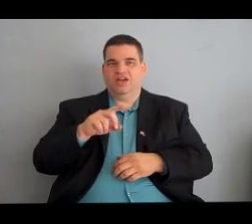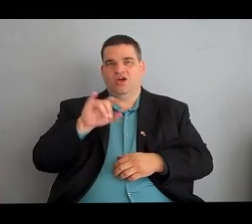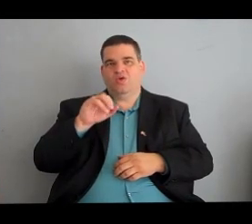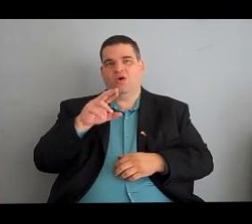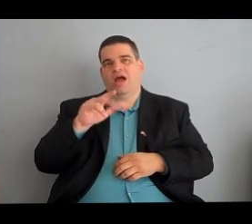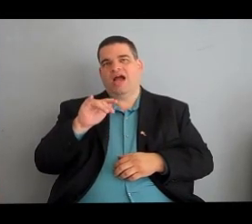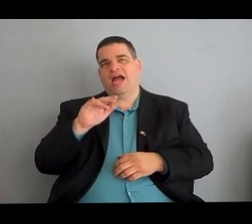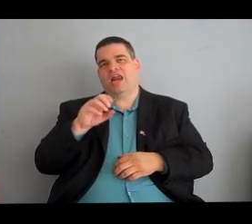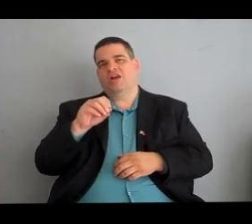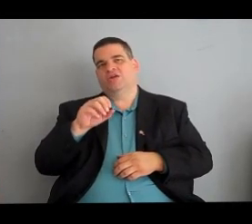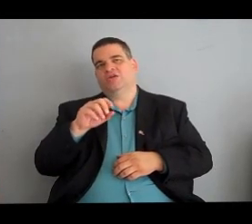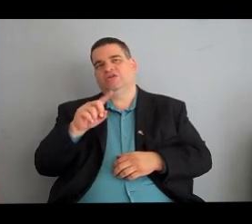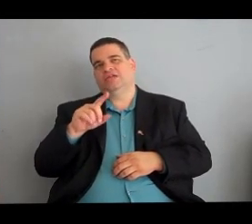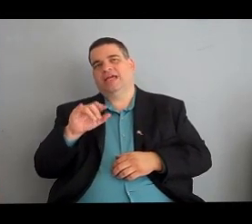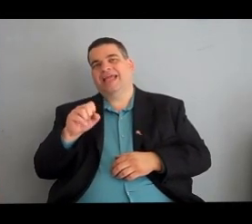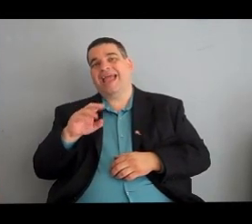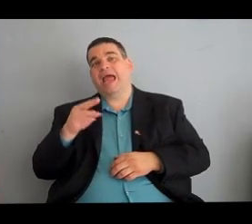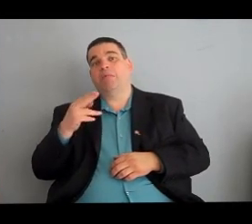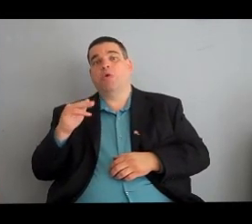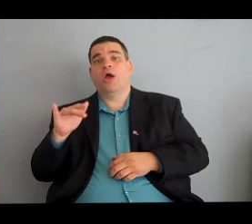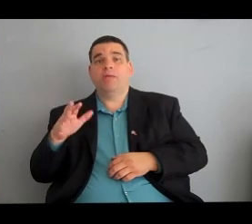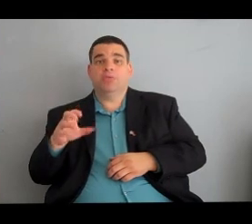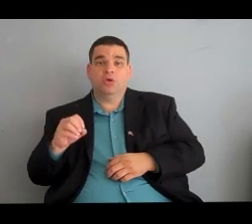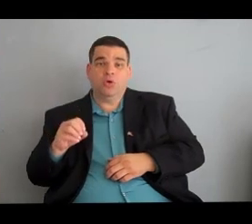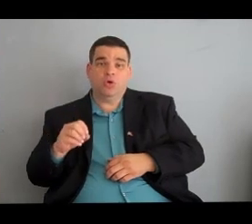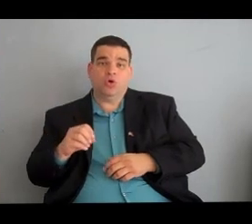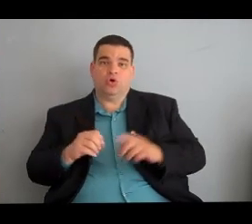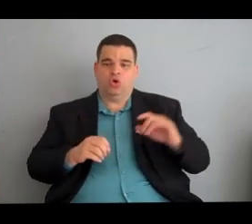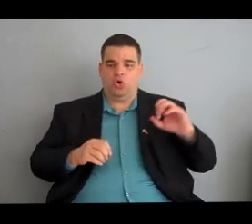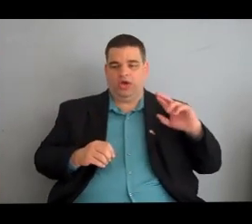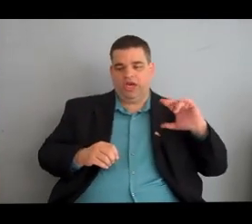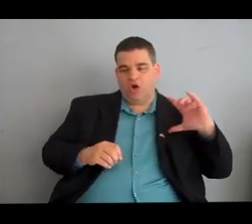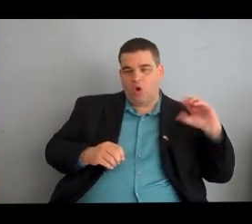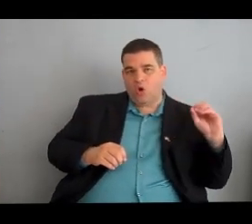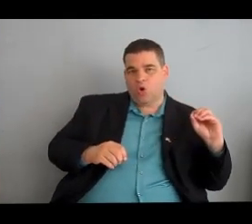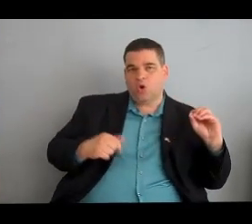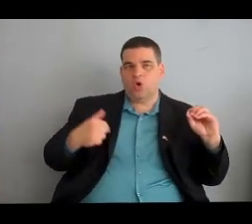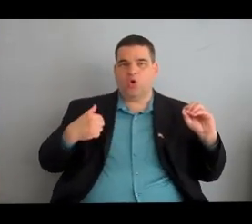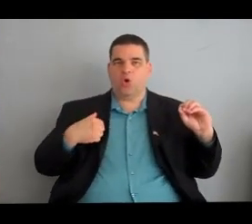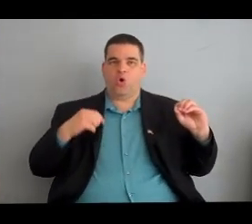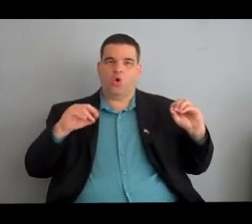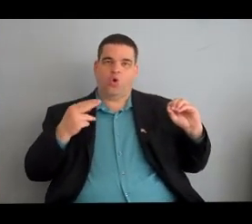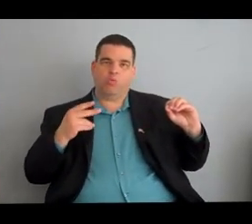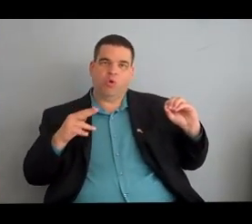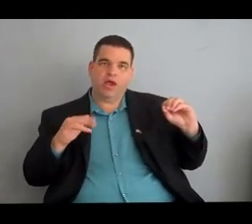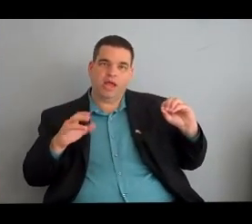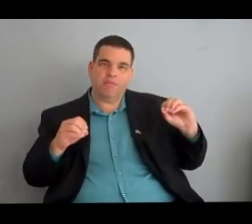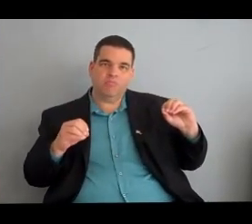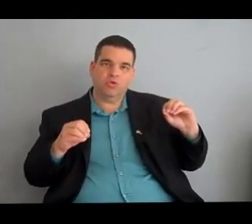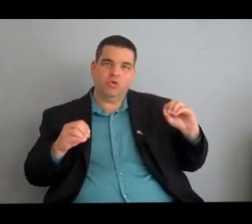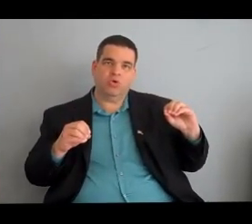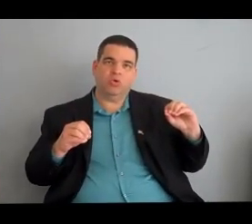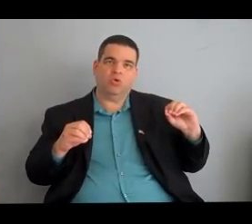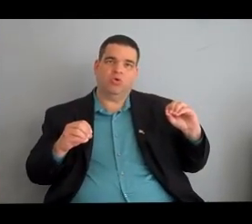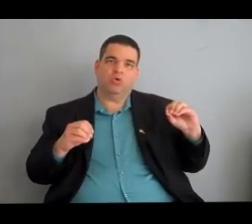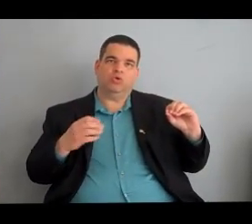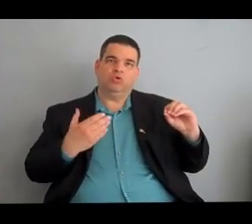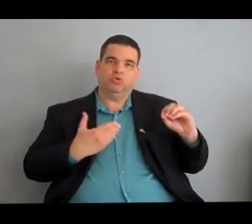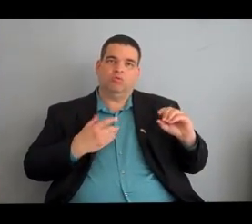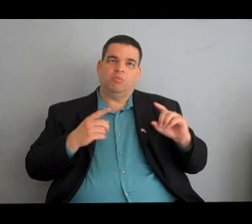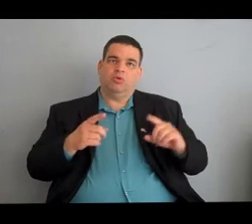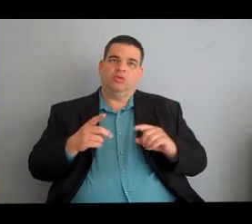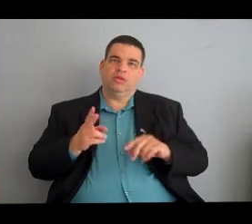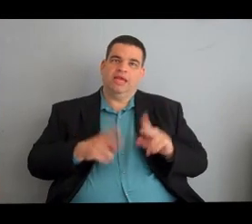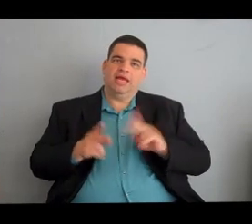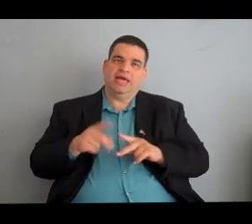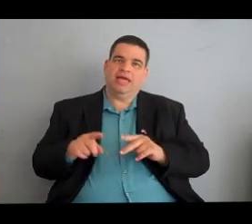junte de lo criollo a lo bohemio. Y cuando vamos a donde la gente dice, ¿cómo ustedes pueden mezclar